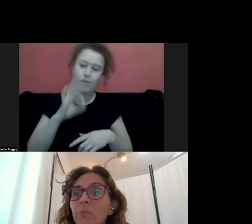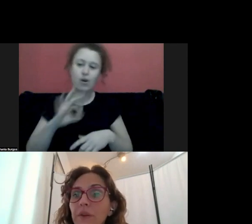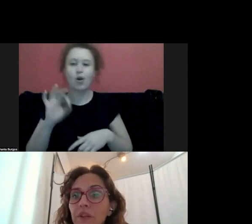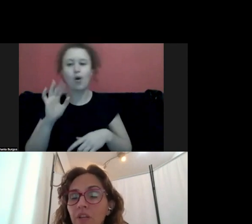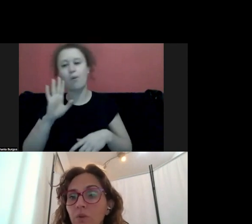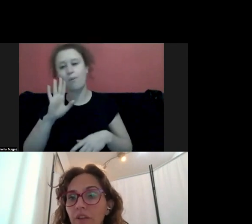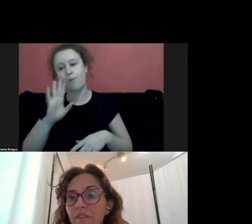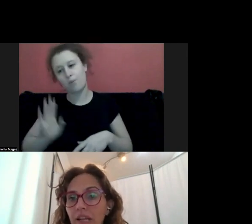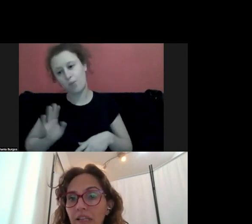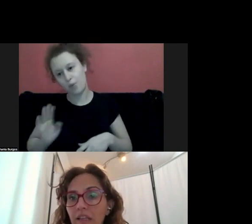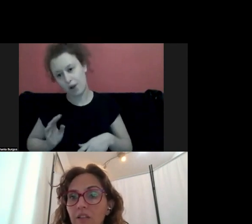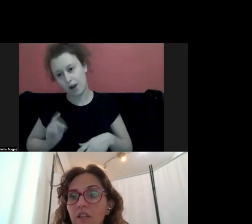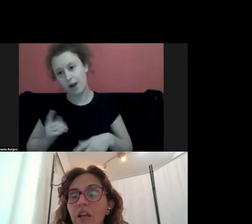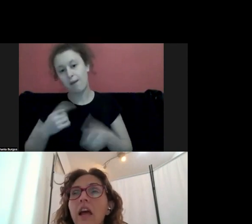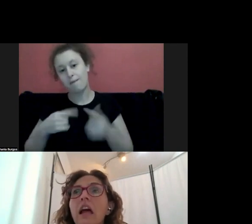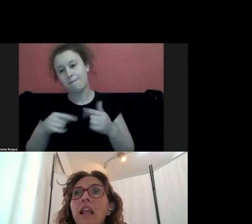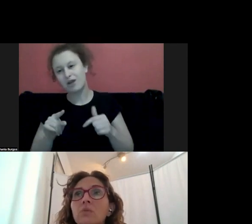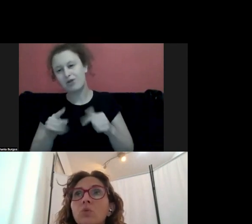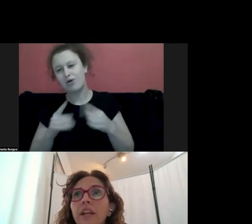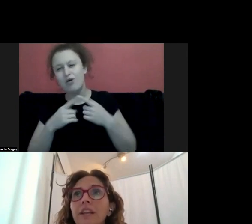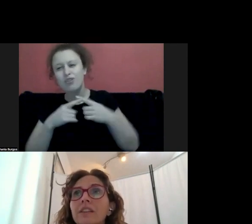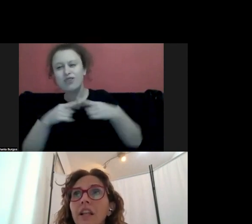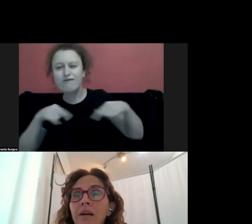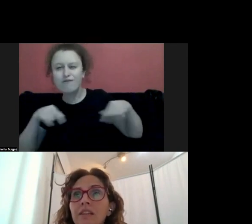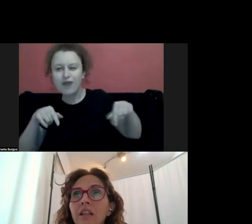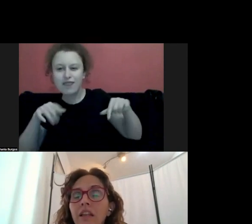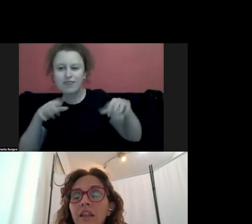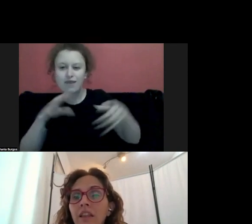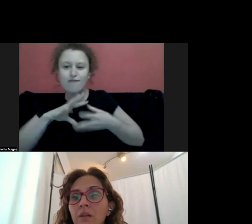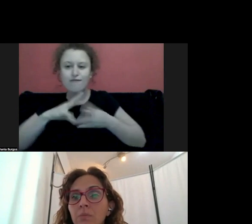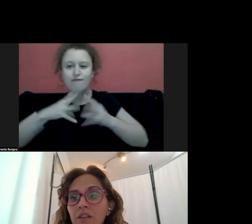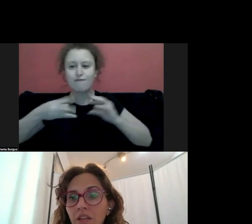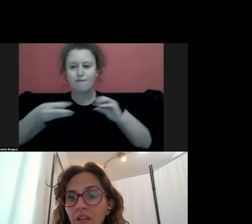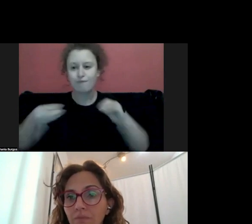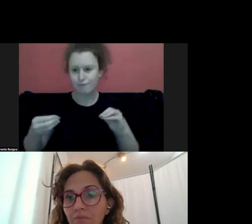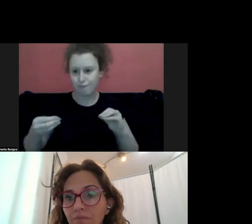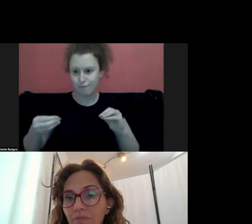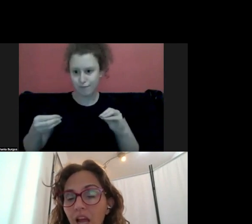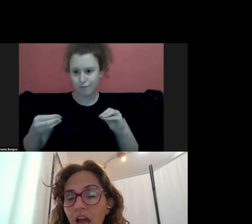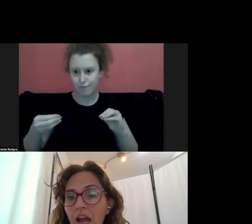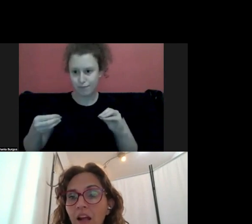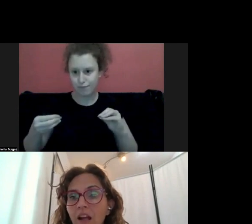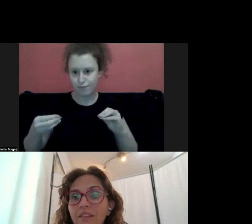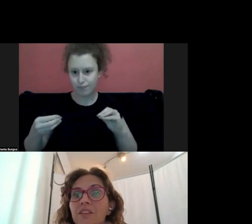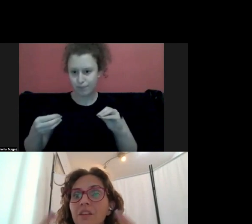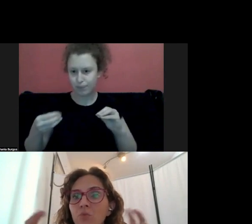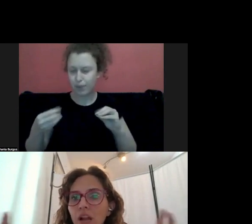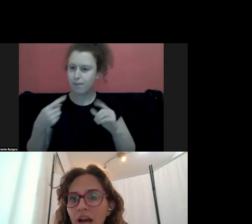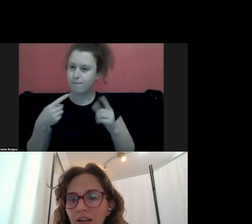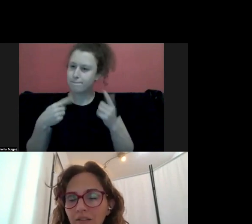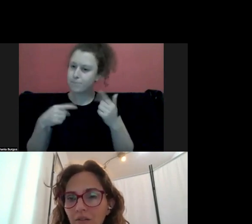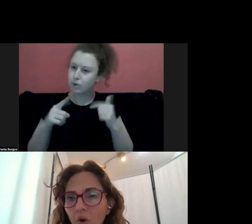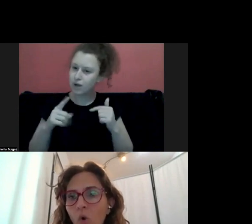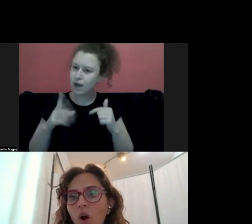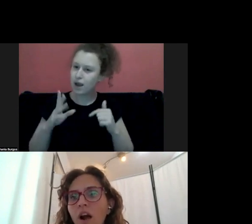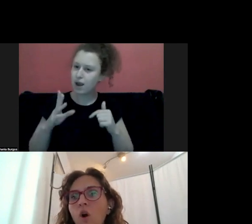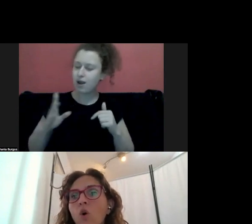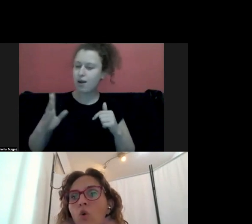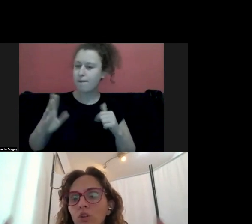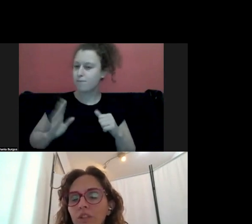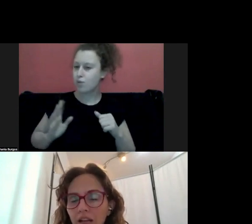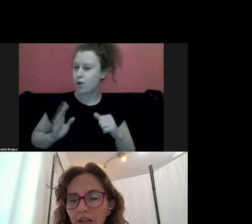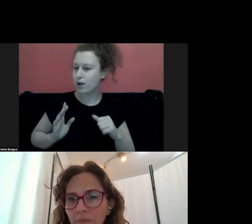hombre pueden ser muy diferentes. Las mujeres tienen más tendencia a hacer masking, a disimular o